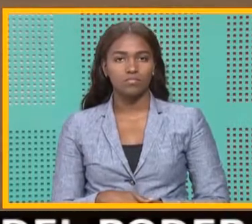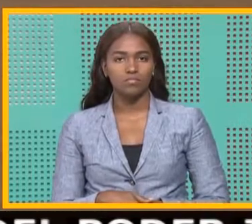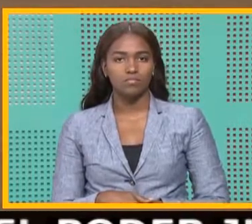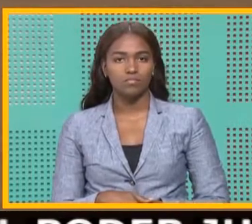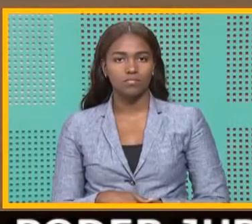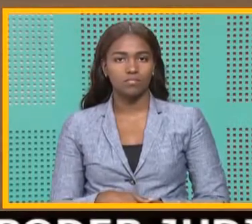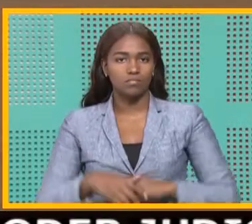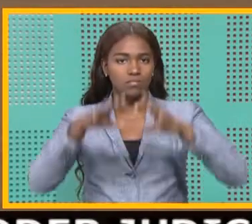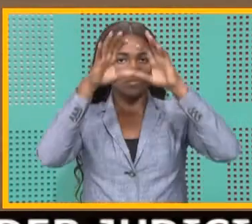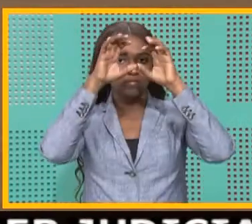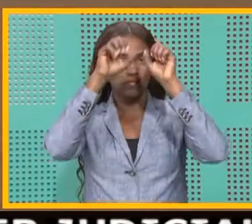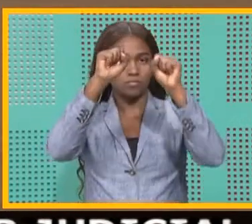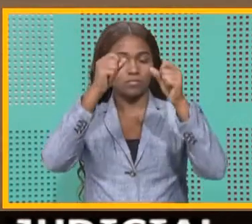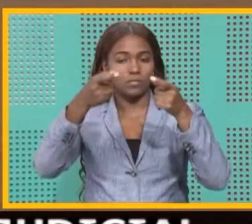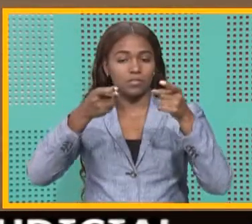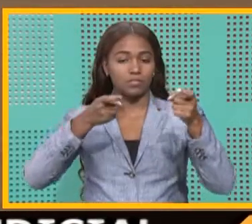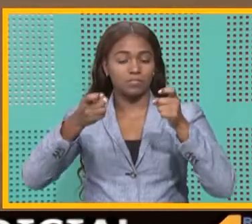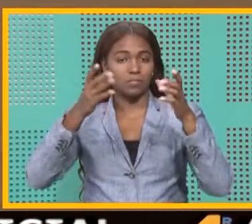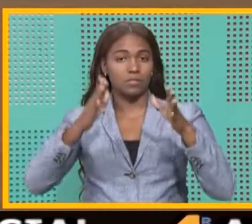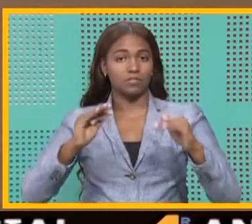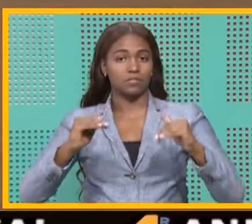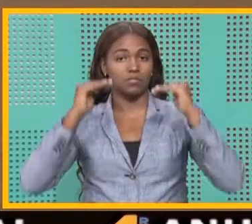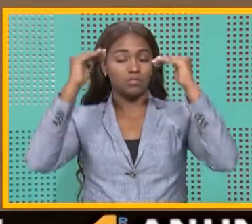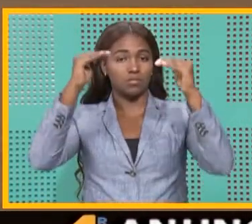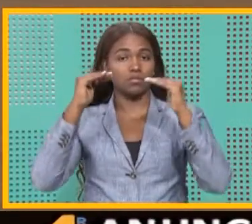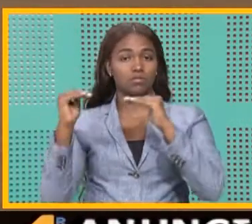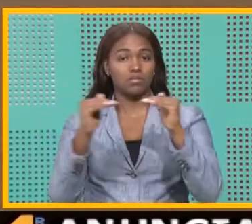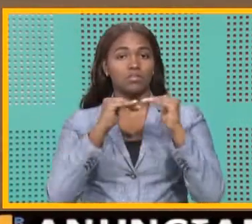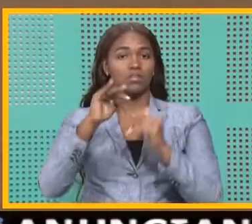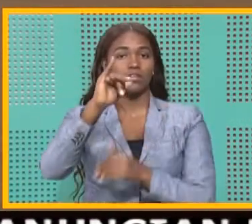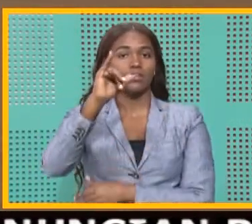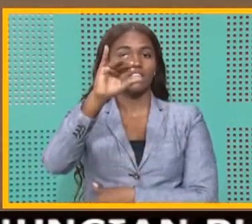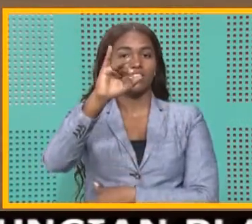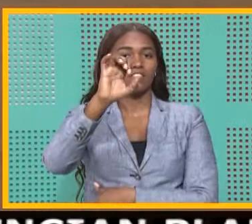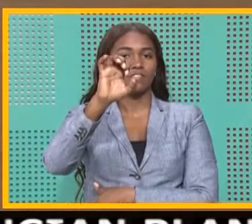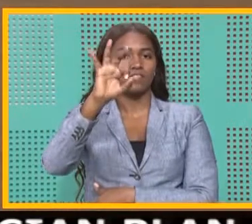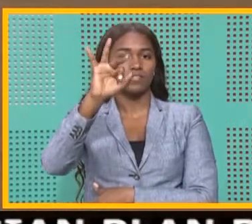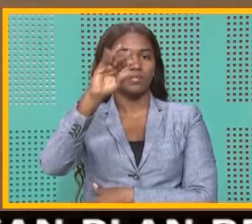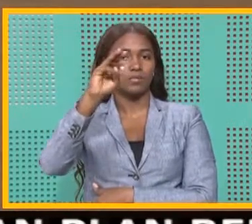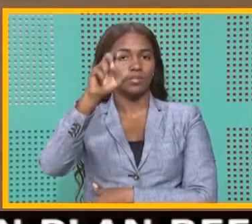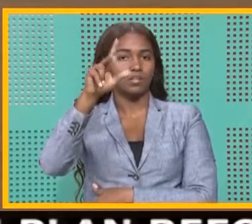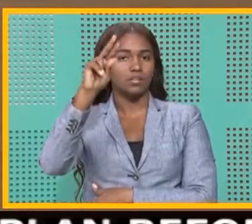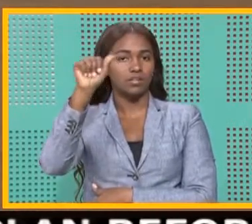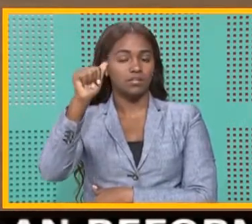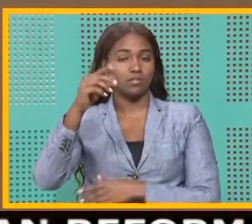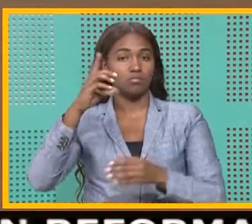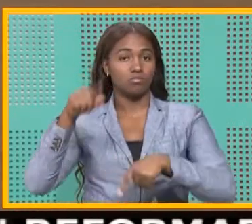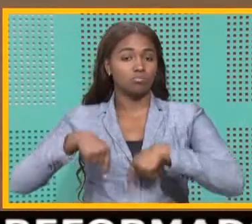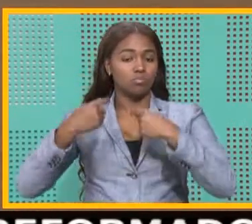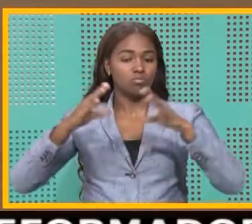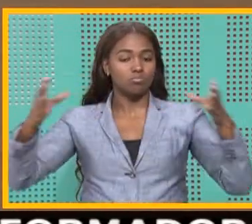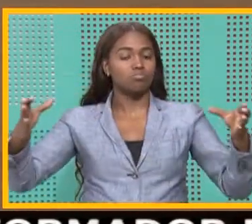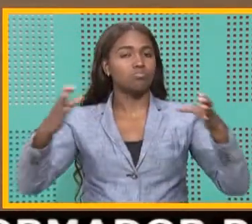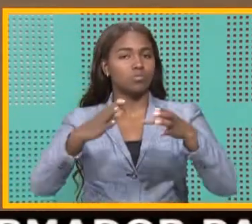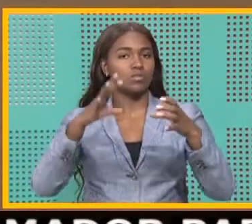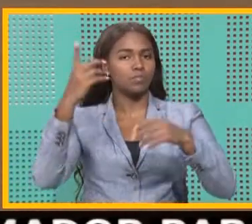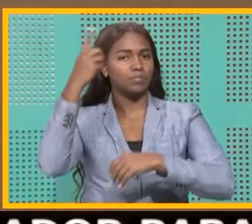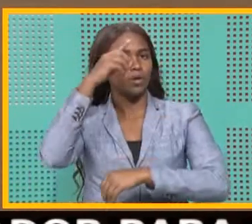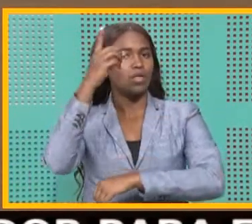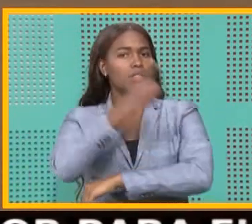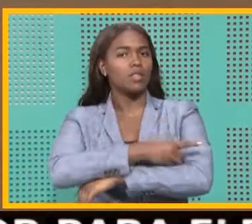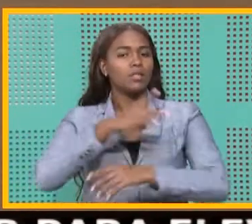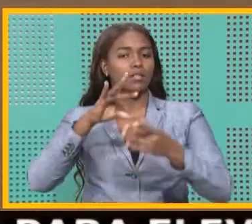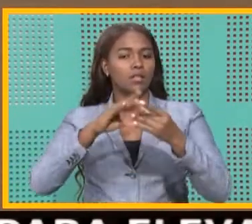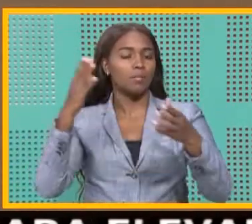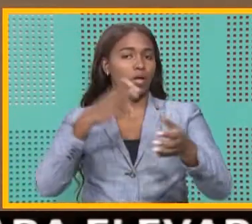Amigos, y el presidente de la Suprema Corte de Justicia, Henry Molina, durante la audiencia solemne por el Día del Poder Judicial, enumeró